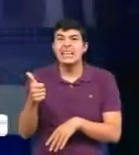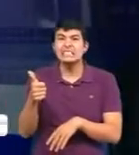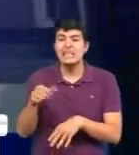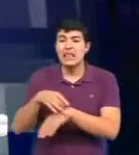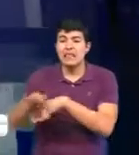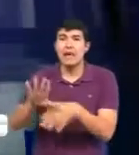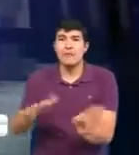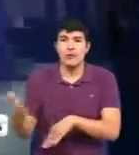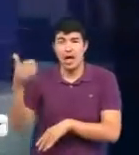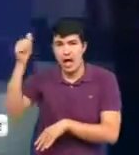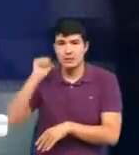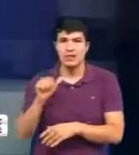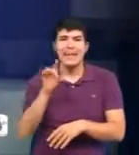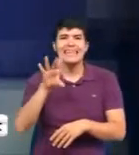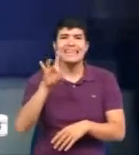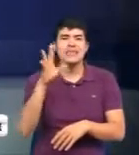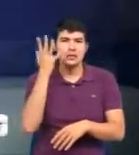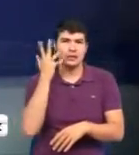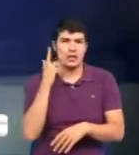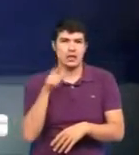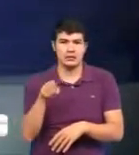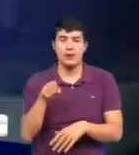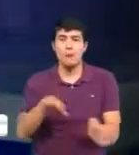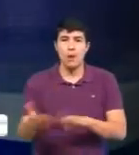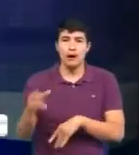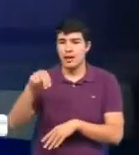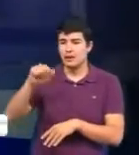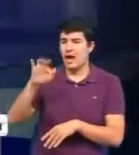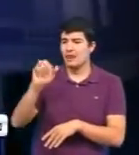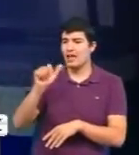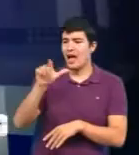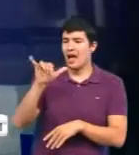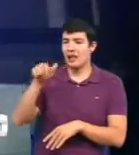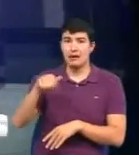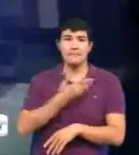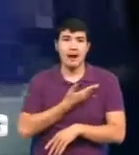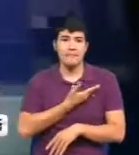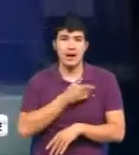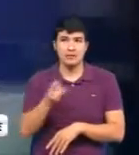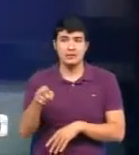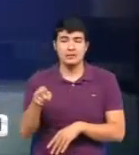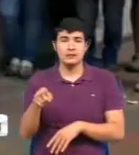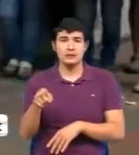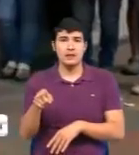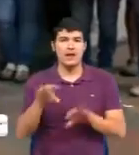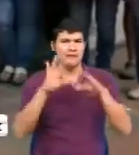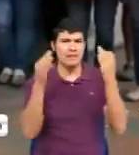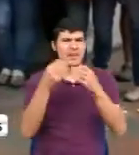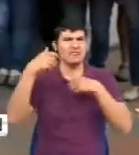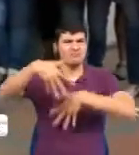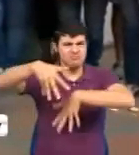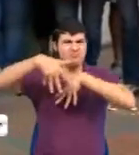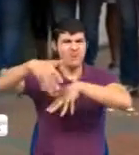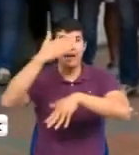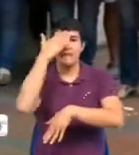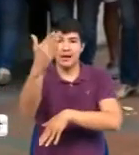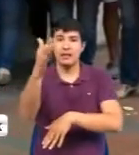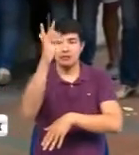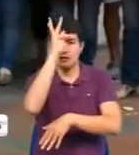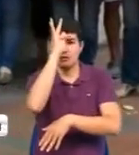conmemorando los 15 días de la muerte de natalia madre de los dos menores familiares protestaron frente a la clínica